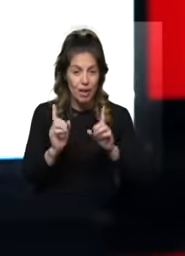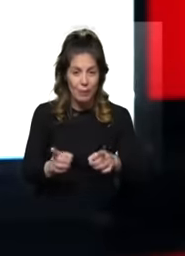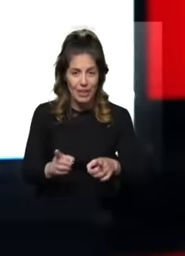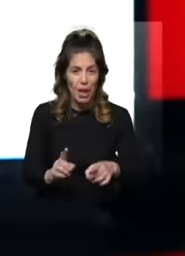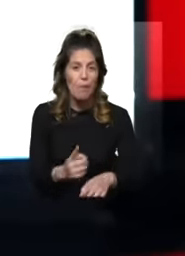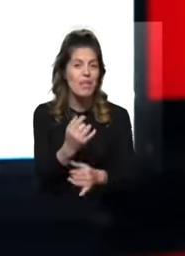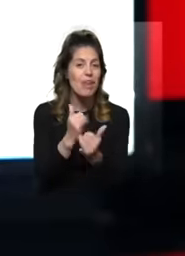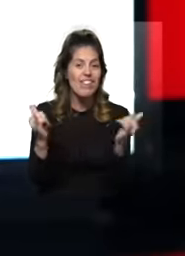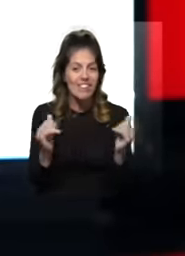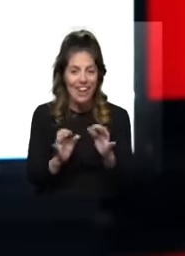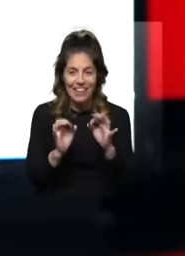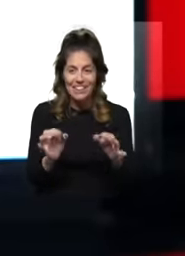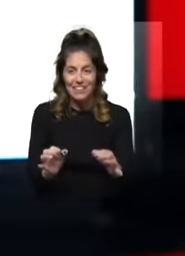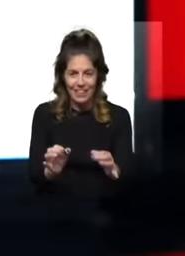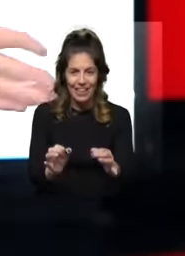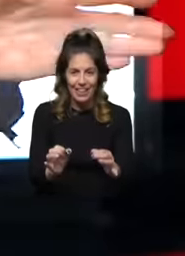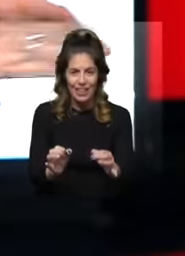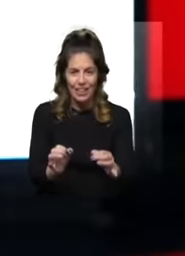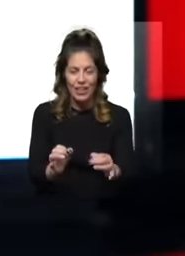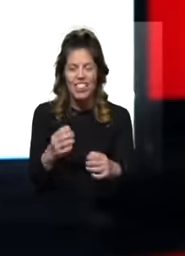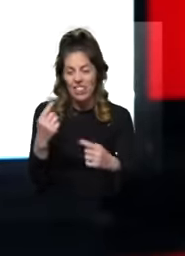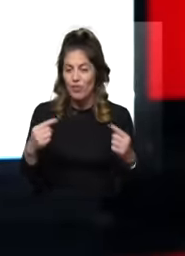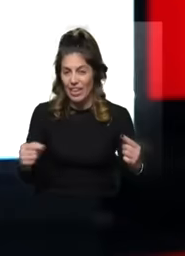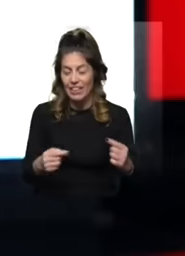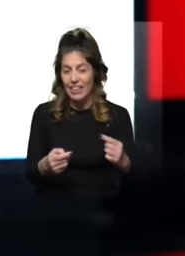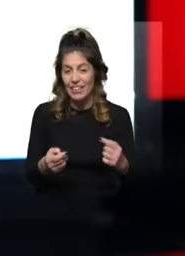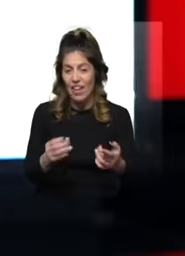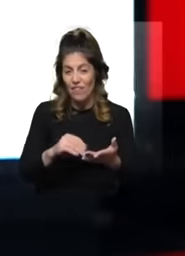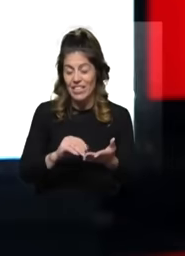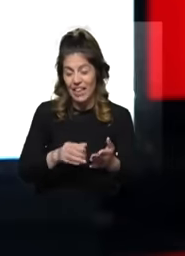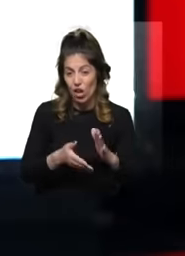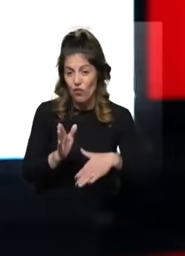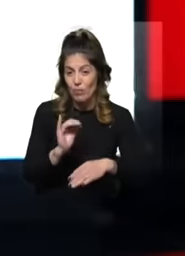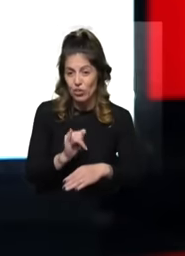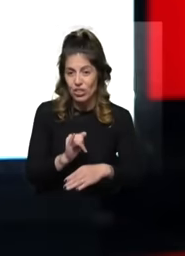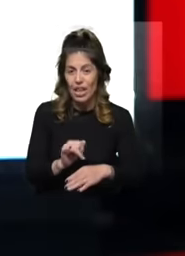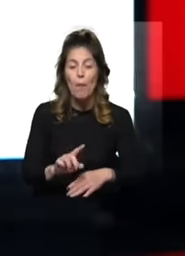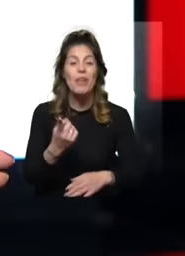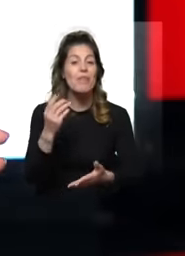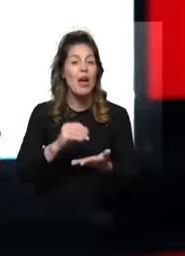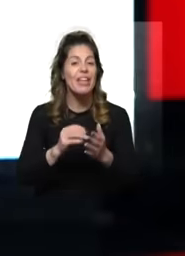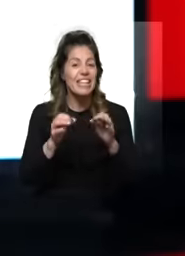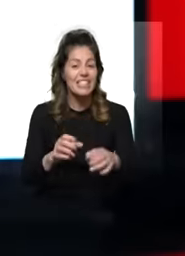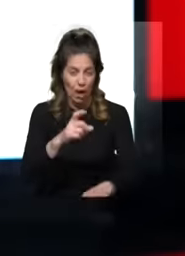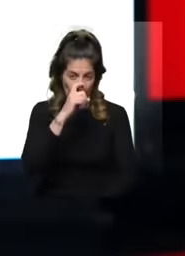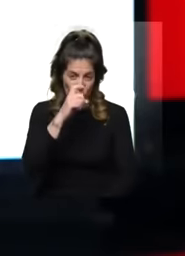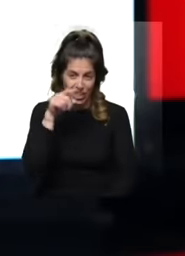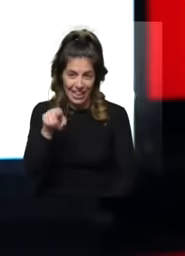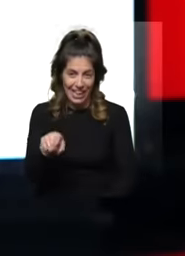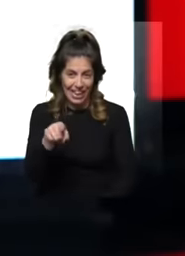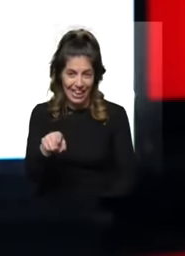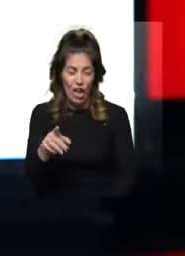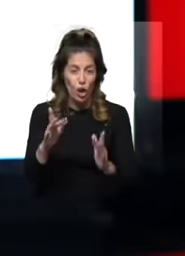el primer día que llegué, el primer exilio, ¿no? Pues tuvimos varios. El primer día que llegué a Buenos Aires, ya Mario estuvo ahí en contacto